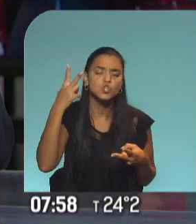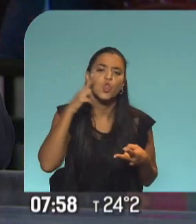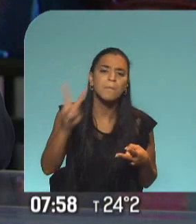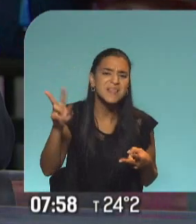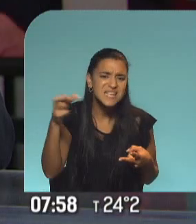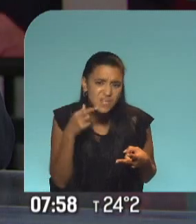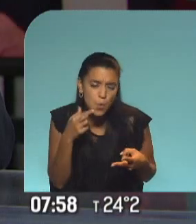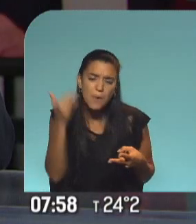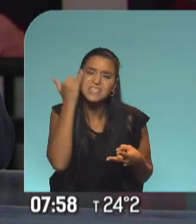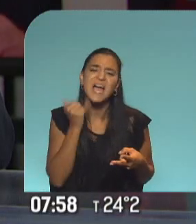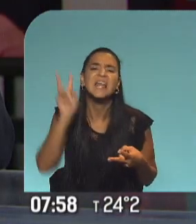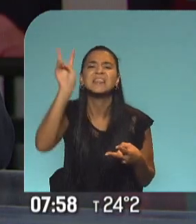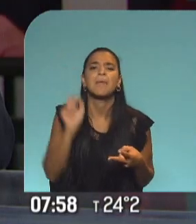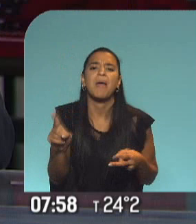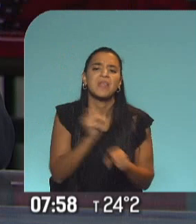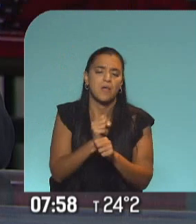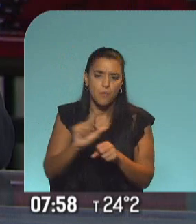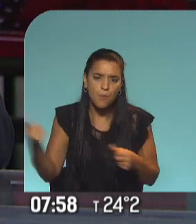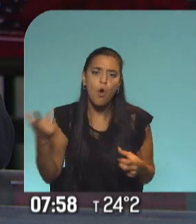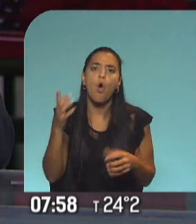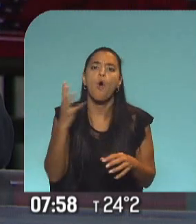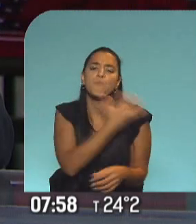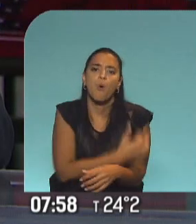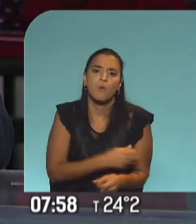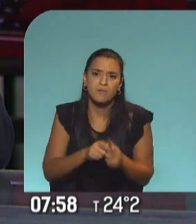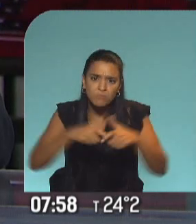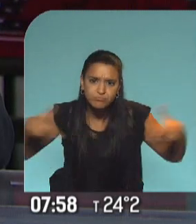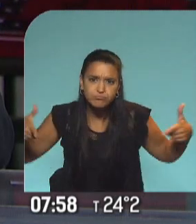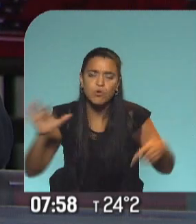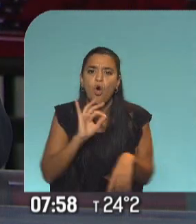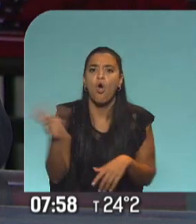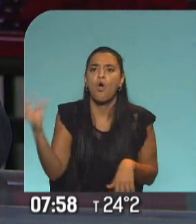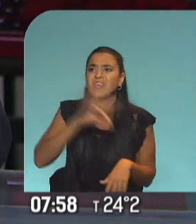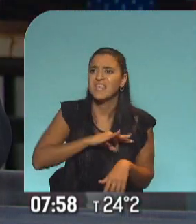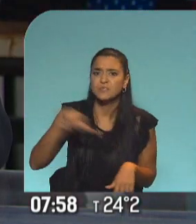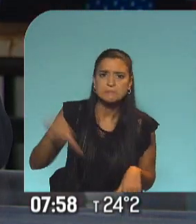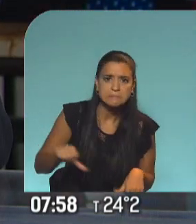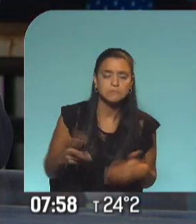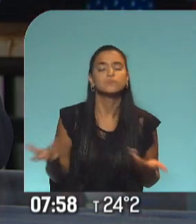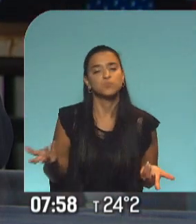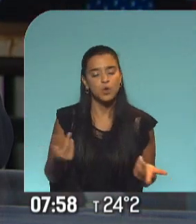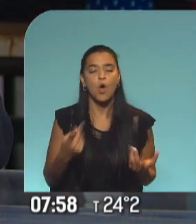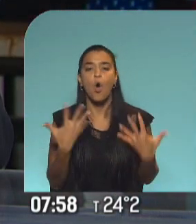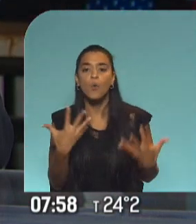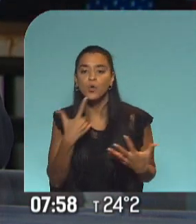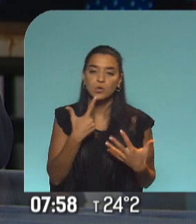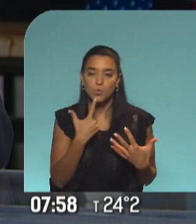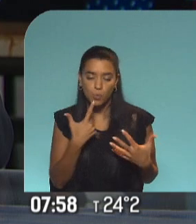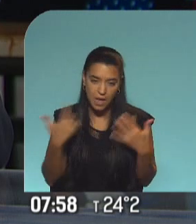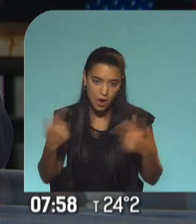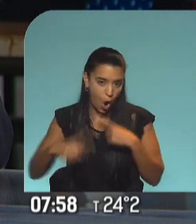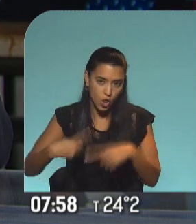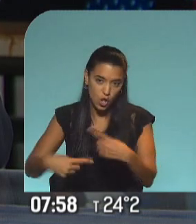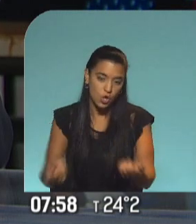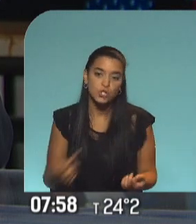2018-2019 ya estaba instalado el tema de desempleo, aumento de la pobreza, crisis de ingresos y obviamente la inquietud sigue. O sea, yo